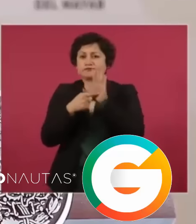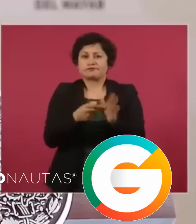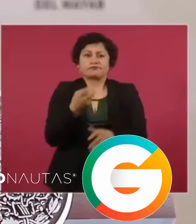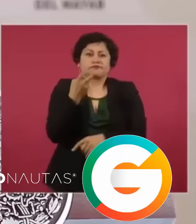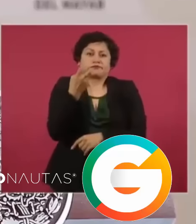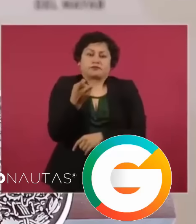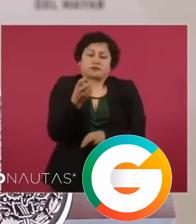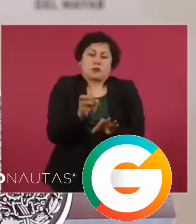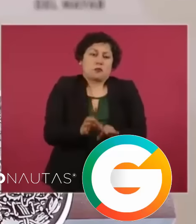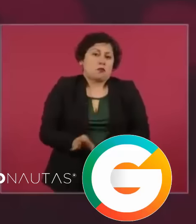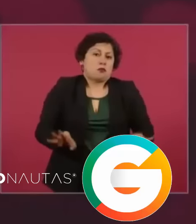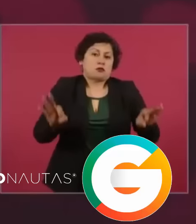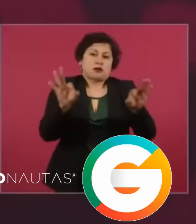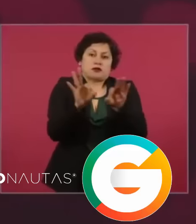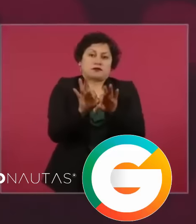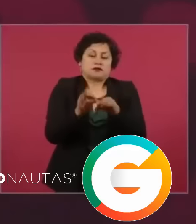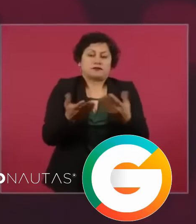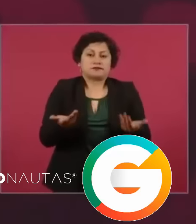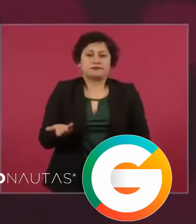de que nada